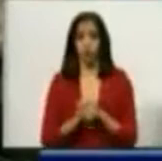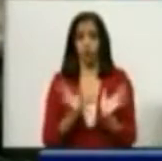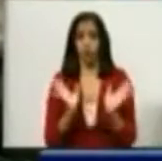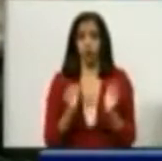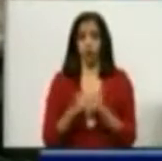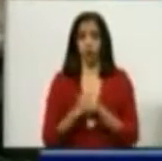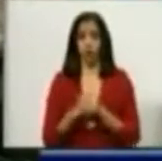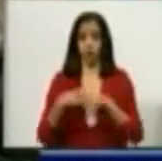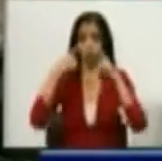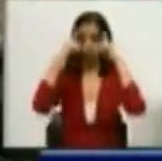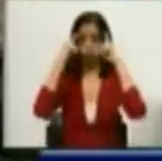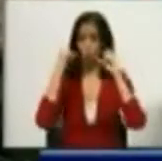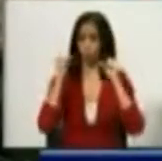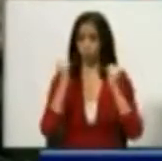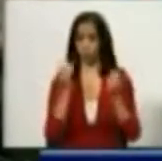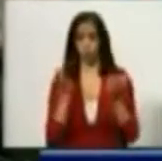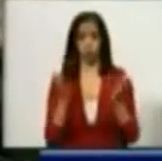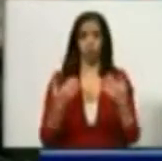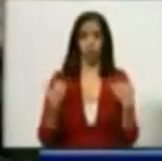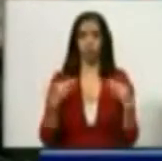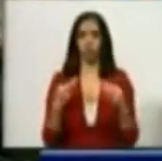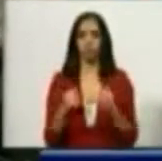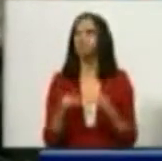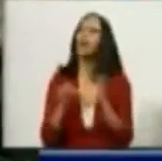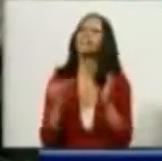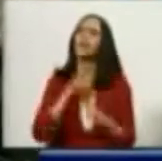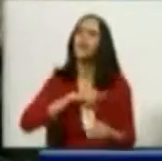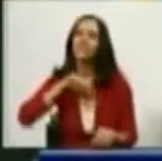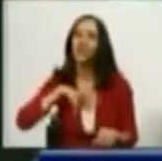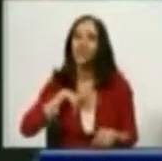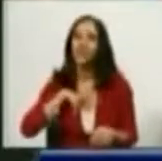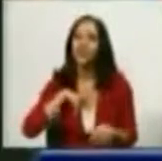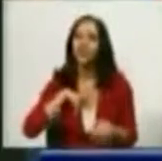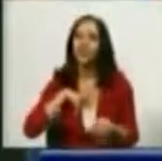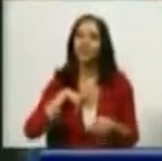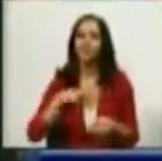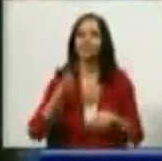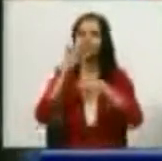académico absolutamente absolutamente dónde estamos nosotros